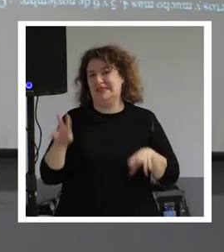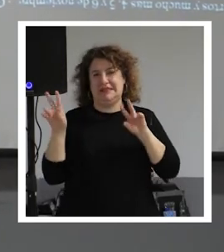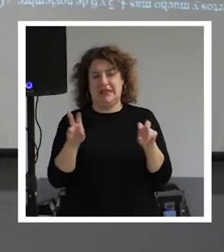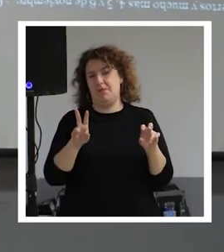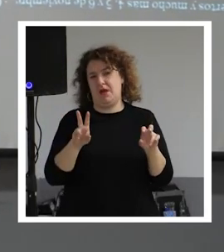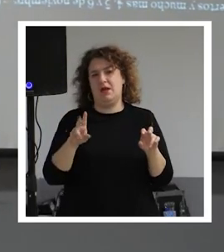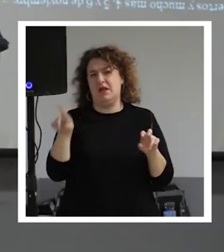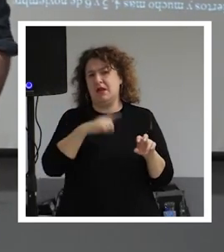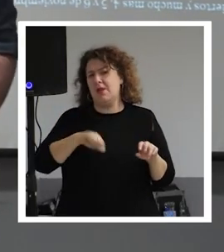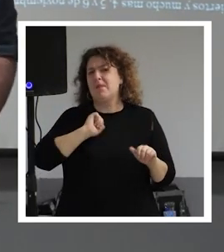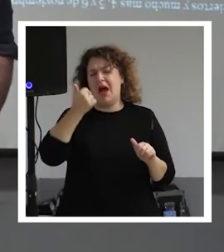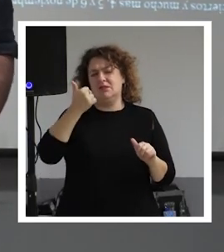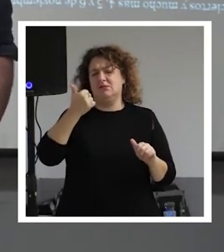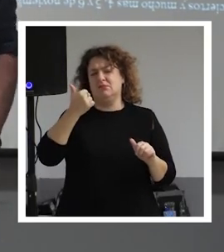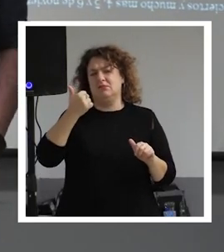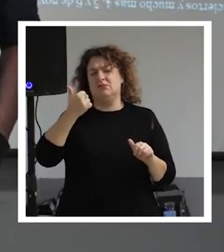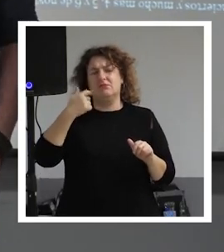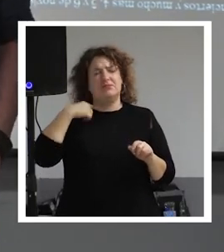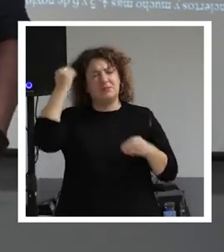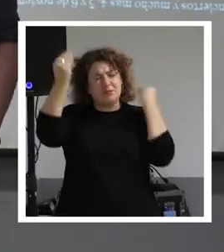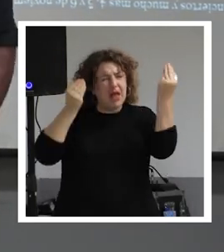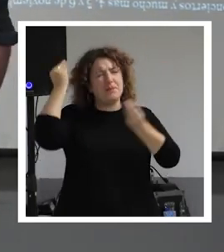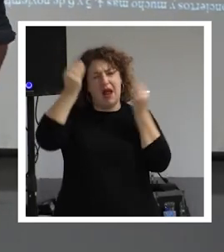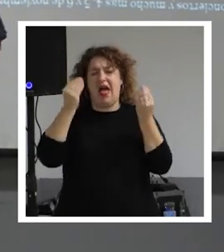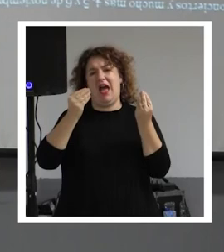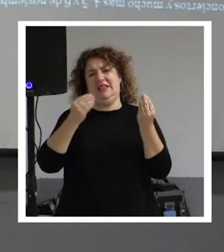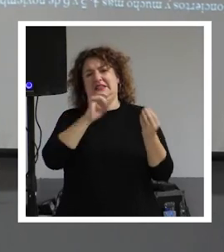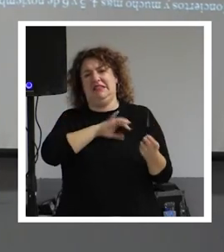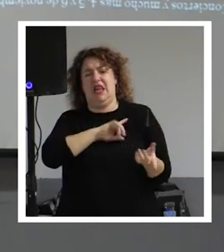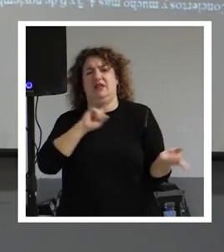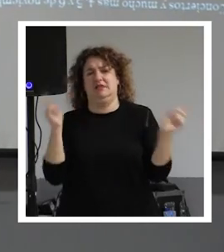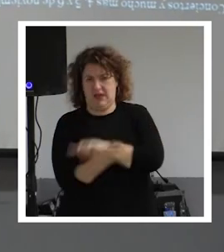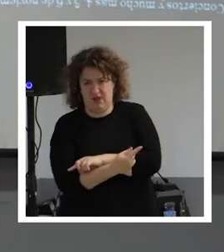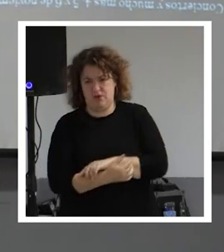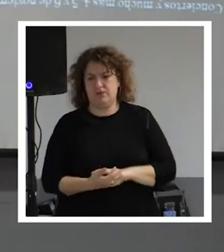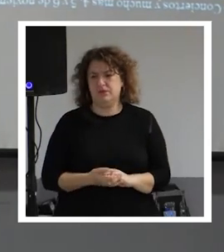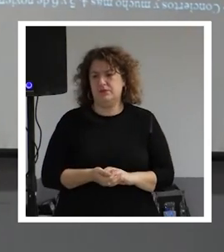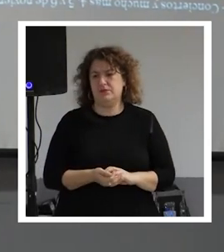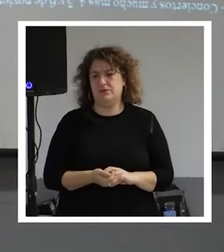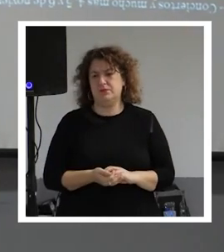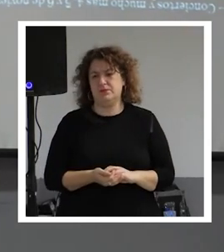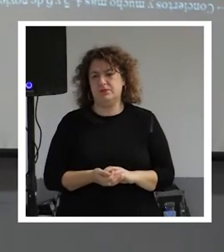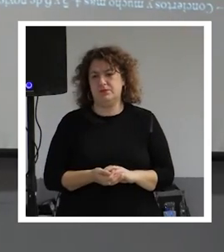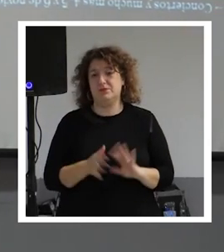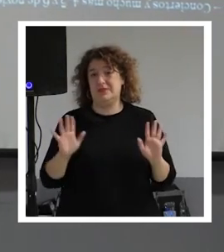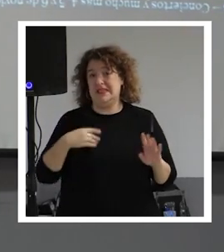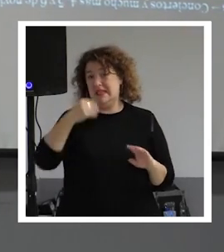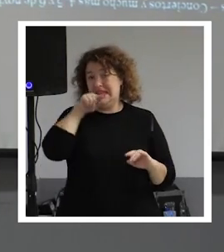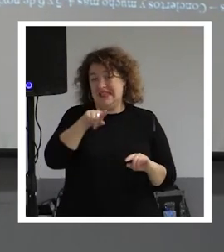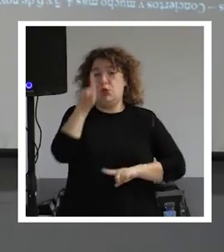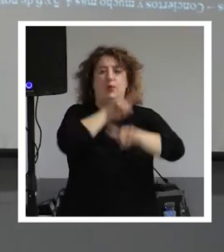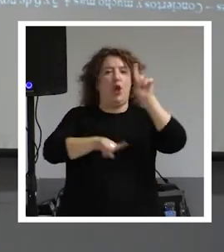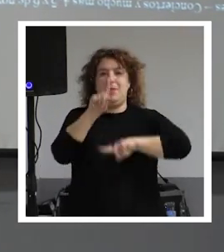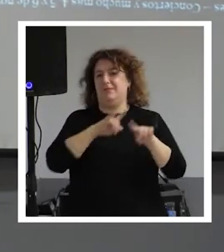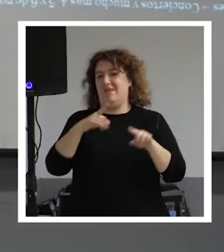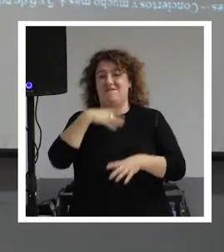pero la participación ciudadana y la forma en que el pueblo se organiza frente a los cambios sociales es uno de los temas